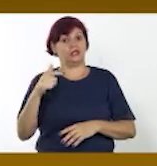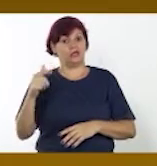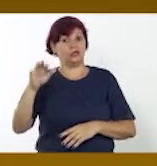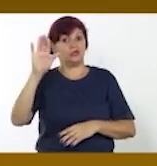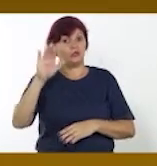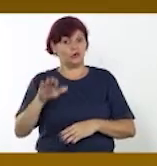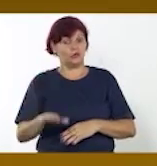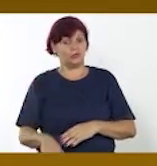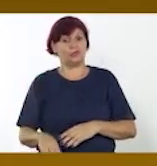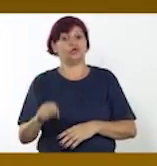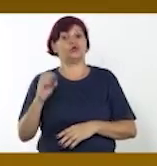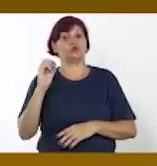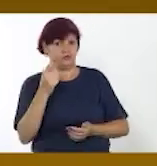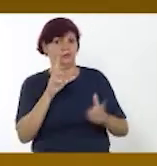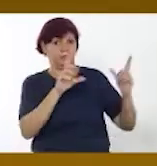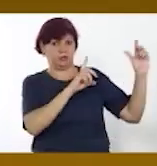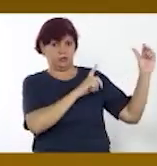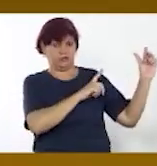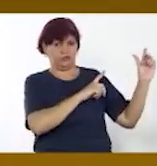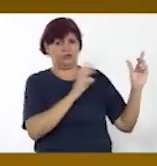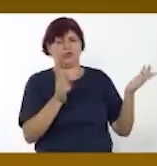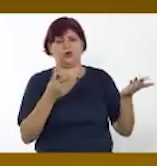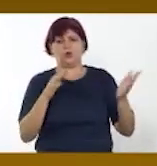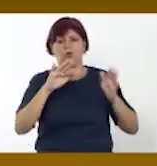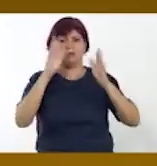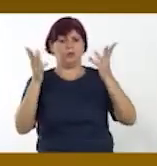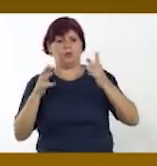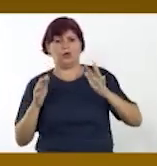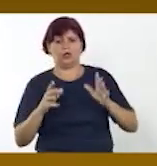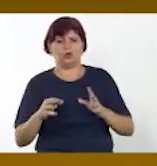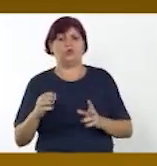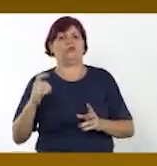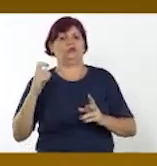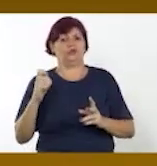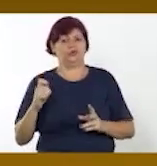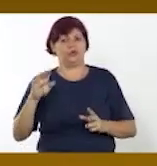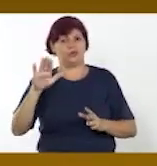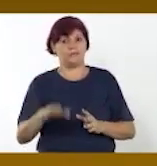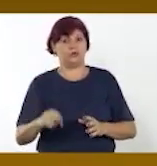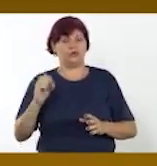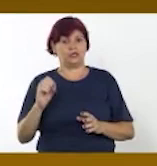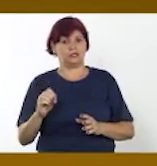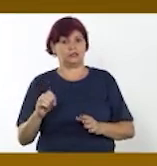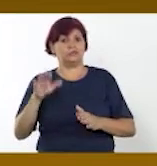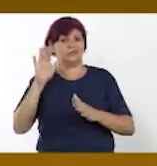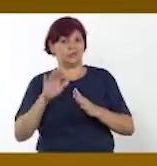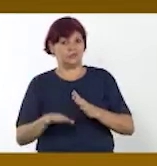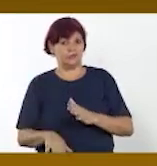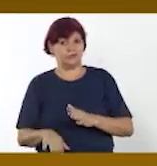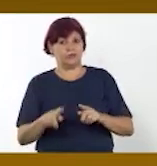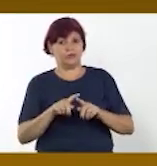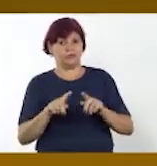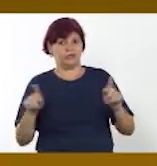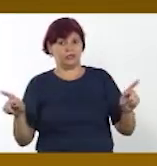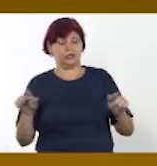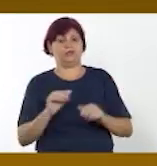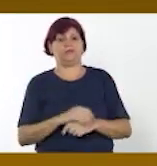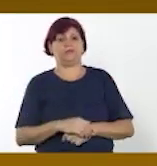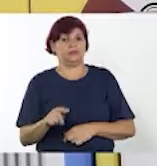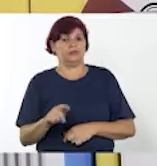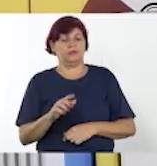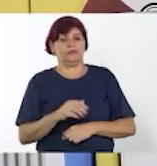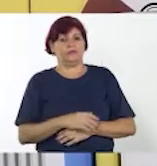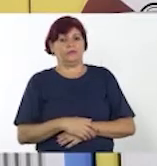es negativa cuando x es menor que 0. Observen el comportamiento de la curva cuando x es menor que 0, que está por debajo del eje de las